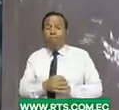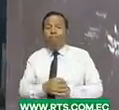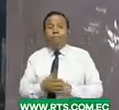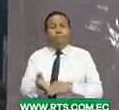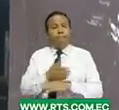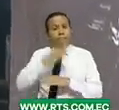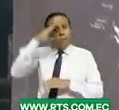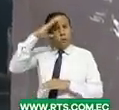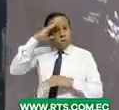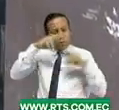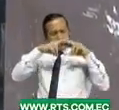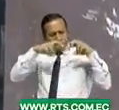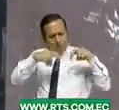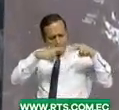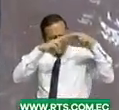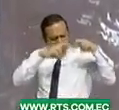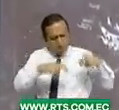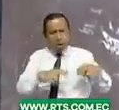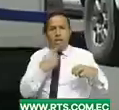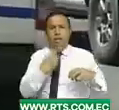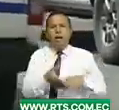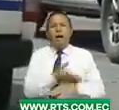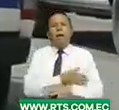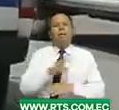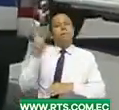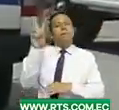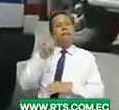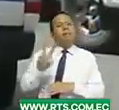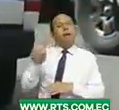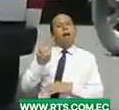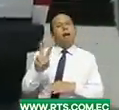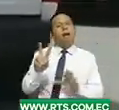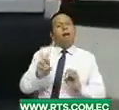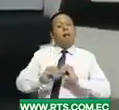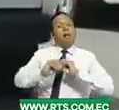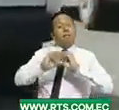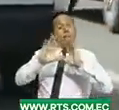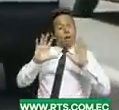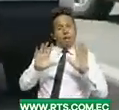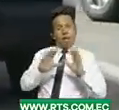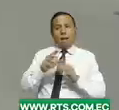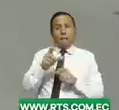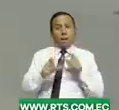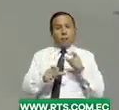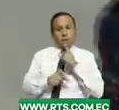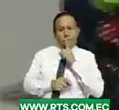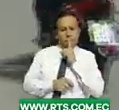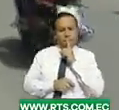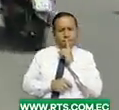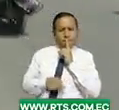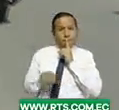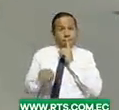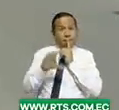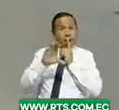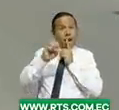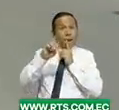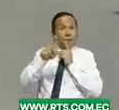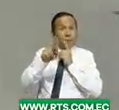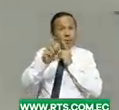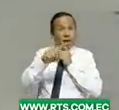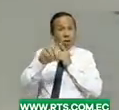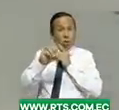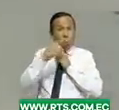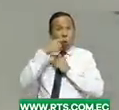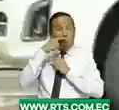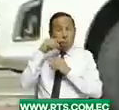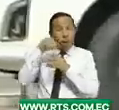madrugada de este viernes, Campuzano fue secuestrado por varios sujetos cuando se encontraba en el domicilio de su madre. De igual